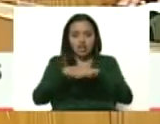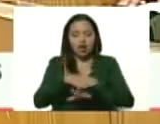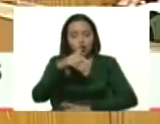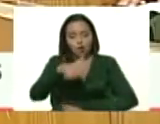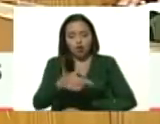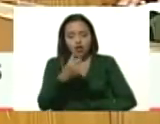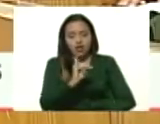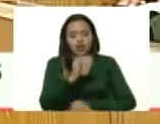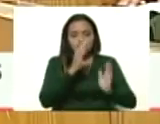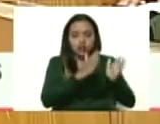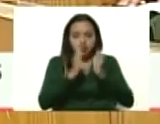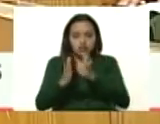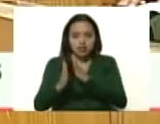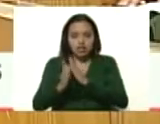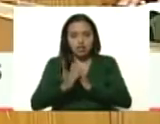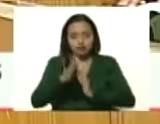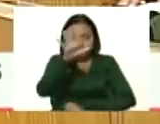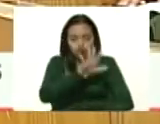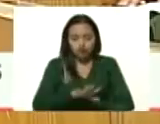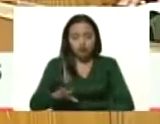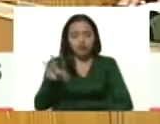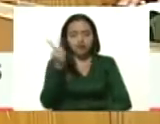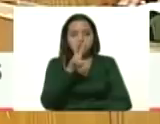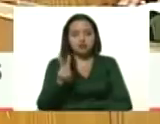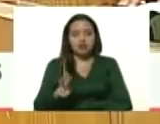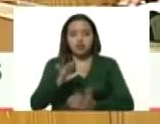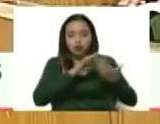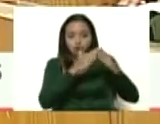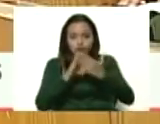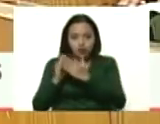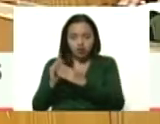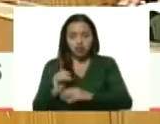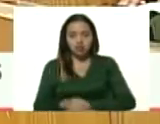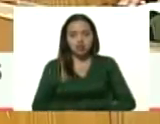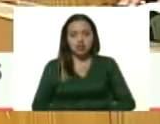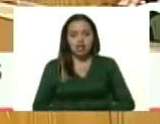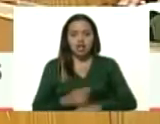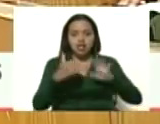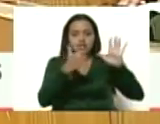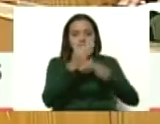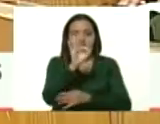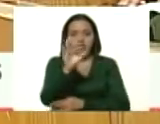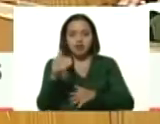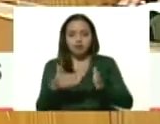tenemos organizadas en todo el país, en todas las comunidades,